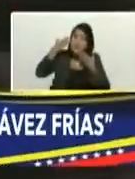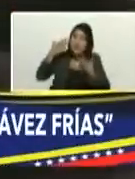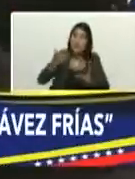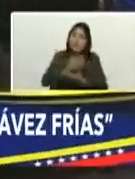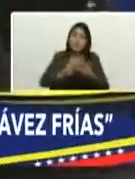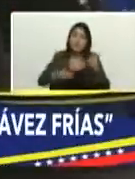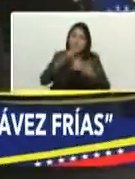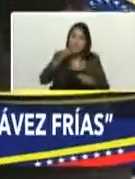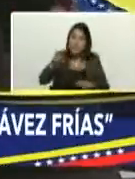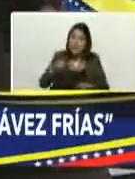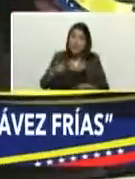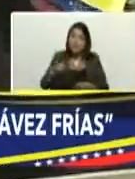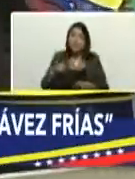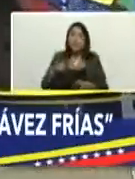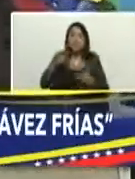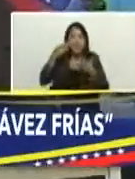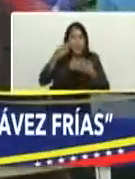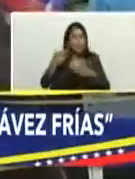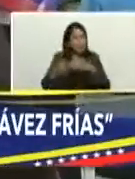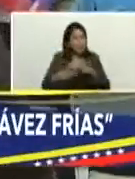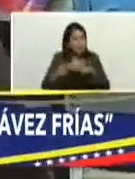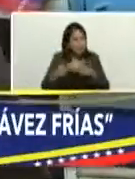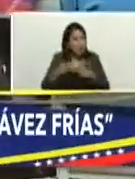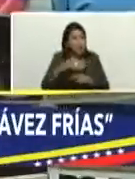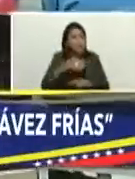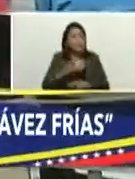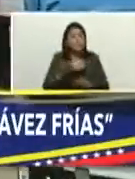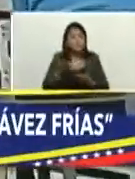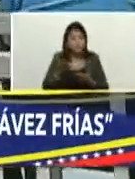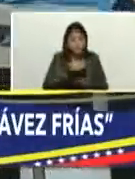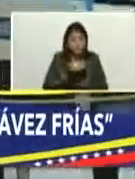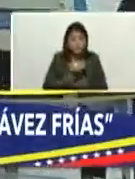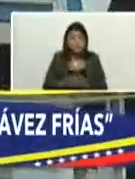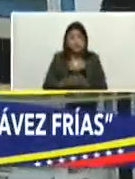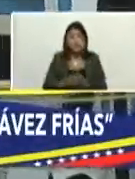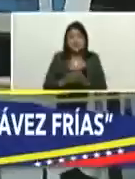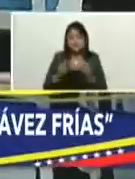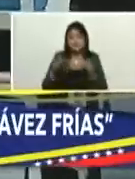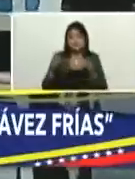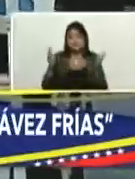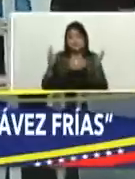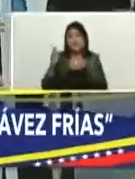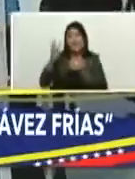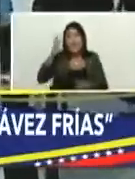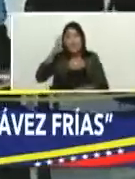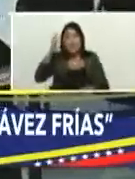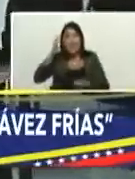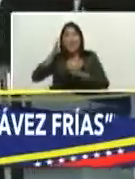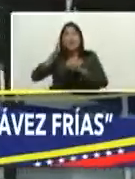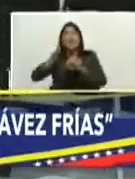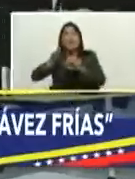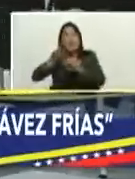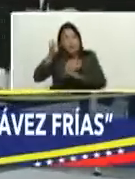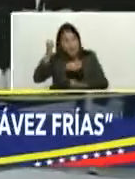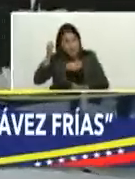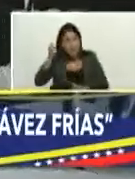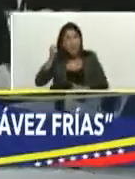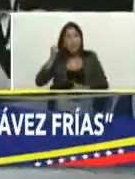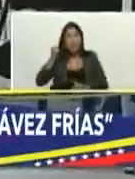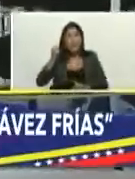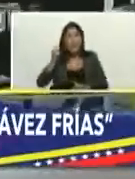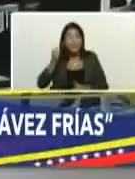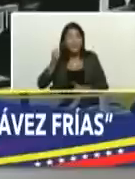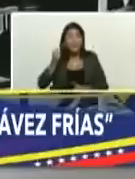y revolucionario desde el estado Táchira. Bueno, es un sueño hecho realidad en los estudiantes de Guásimo. Teníamos